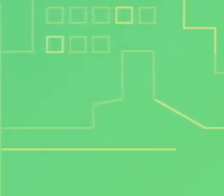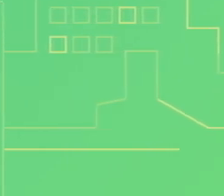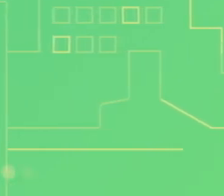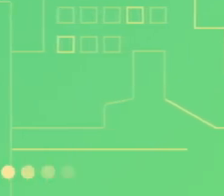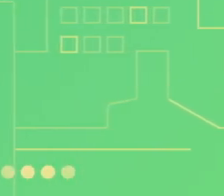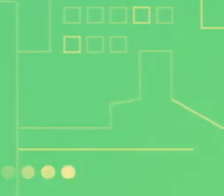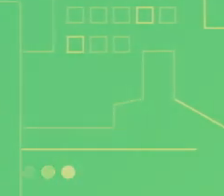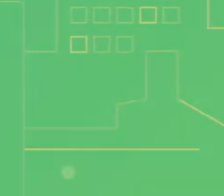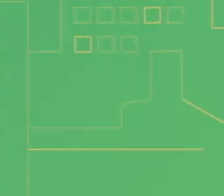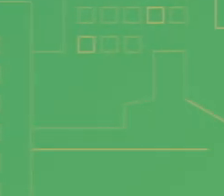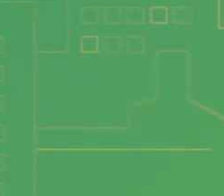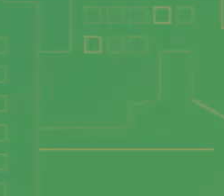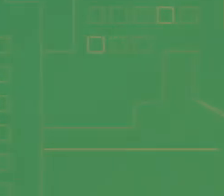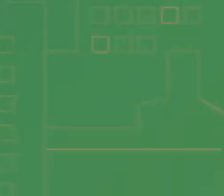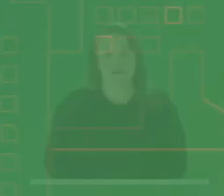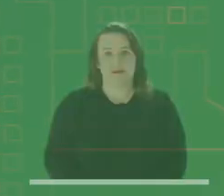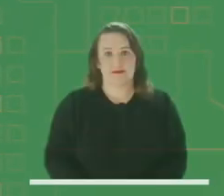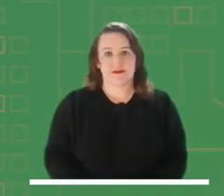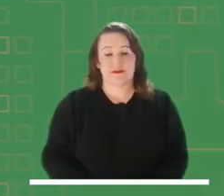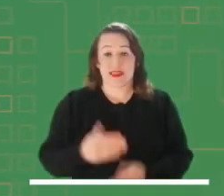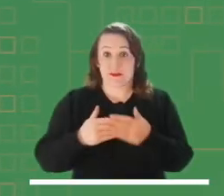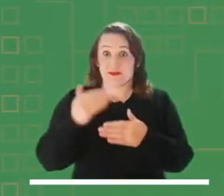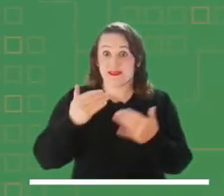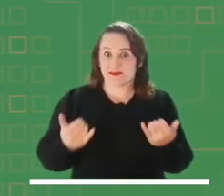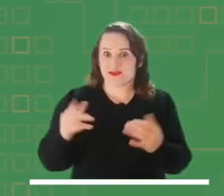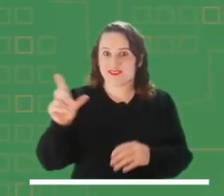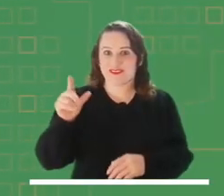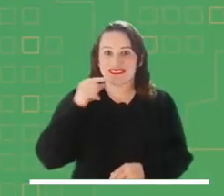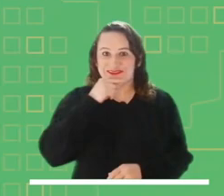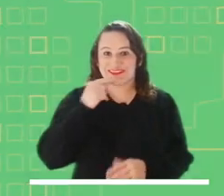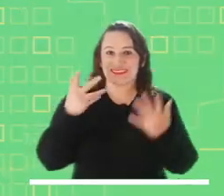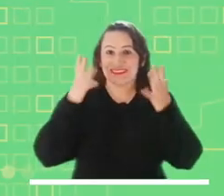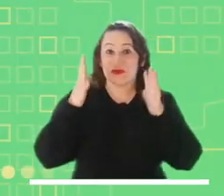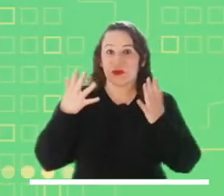Iniciamos este lunes festivo con el pronóstico del tiempo de la mañana.